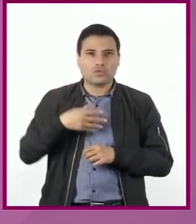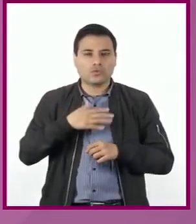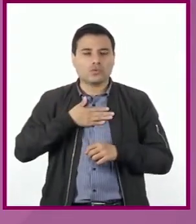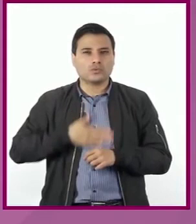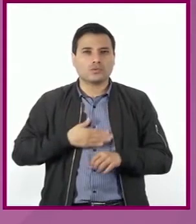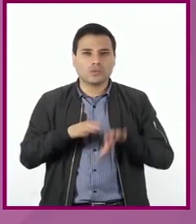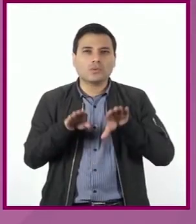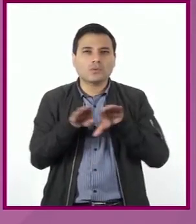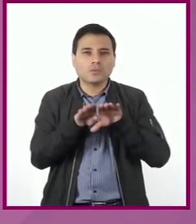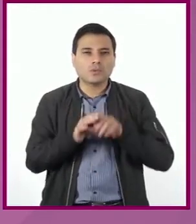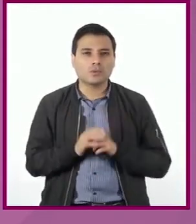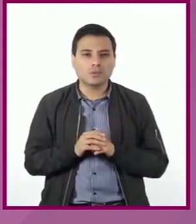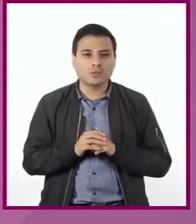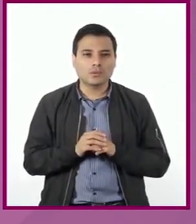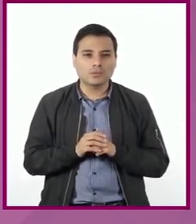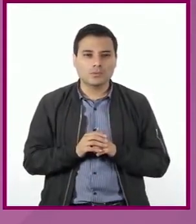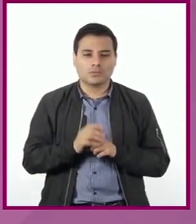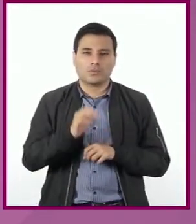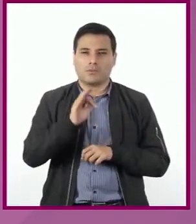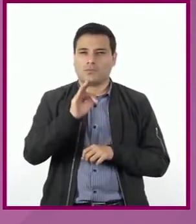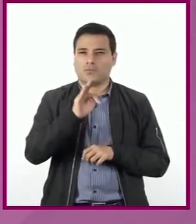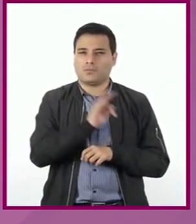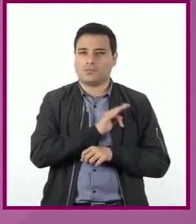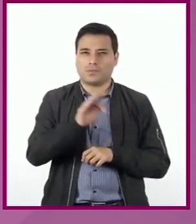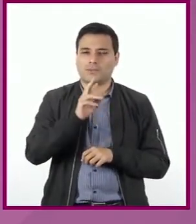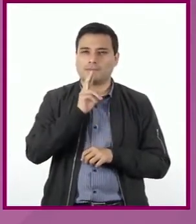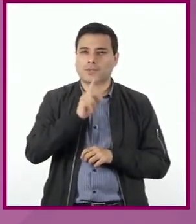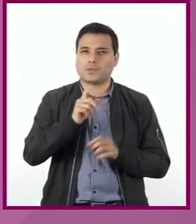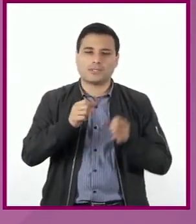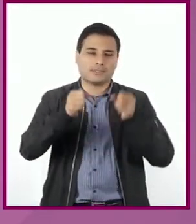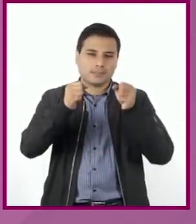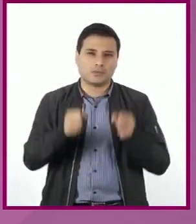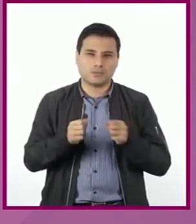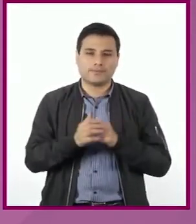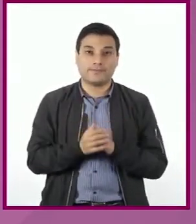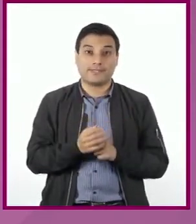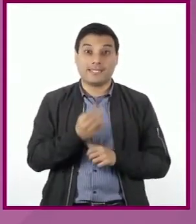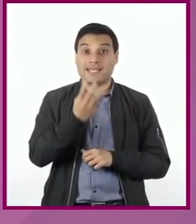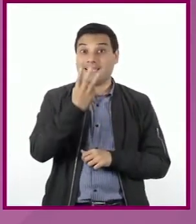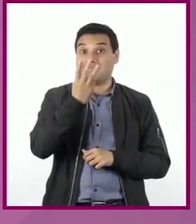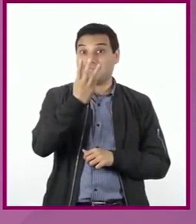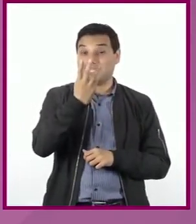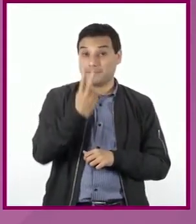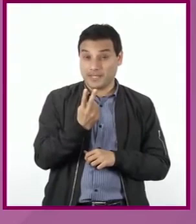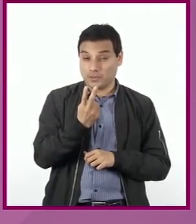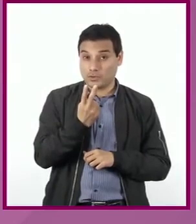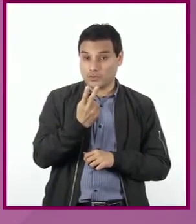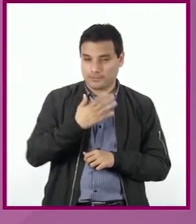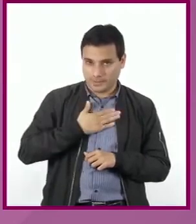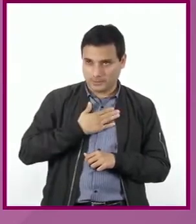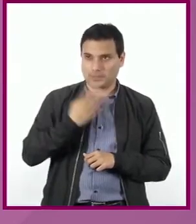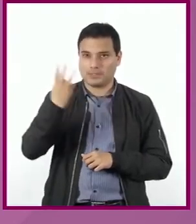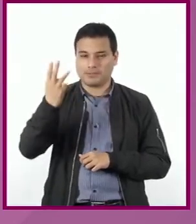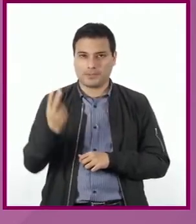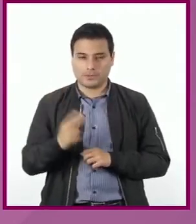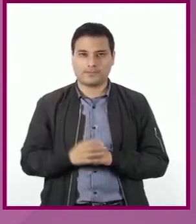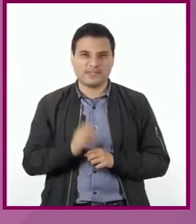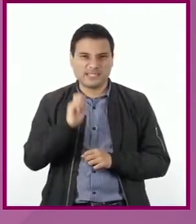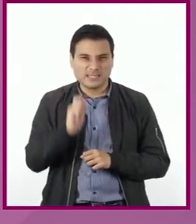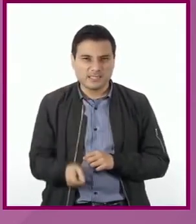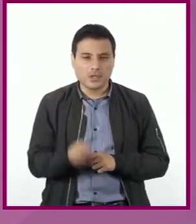Jared y yo sería que a cada quien nos correspondan 3 medios, en otras palabras, una rebanada y